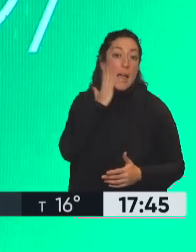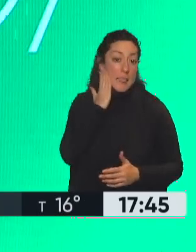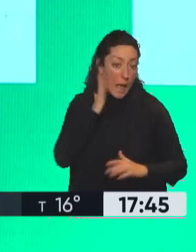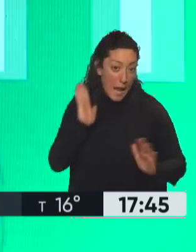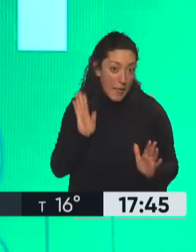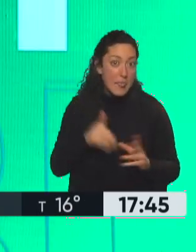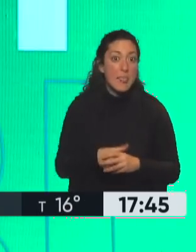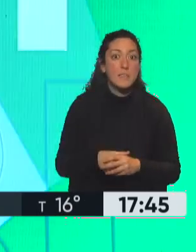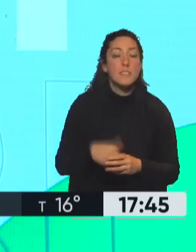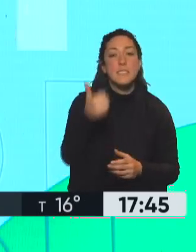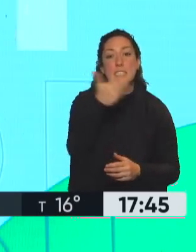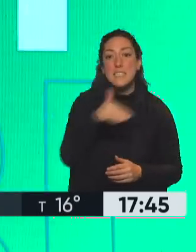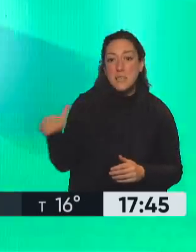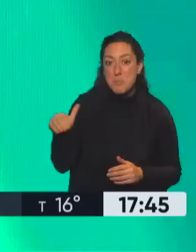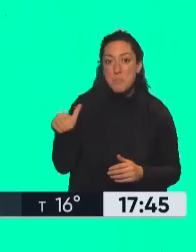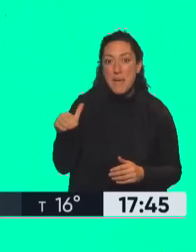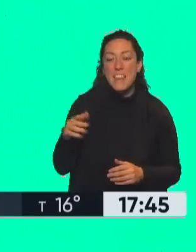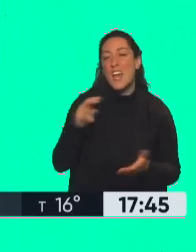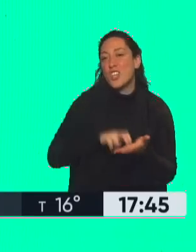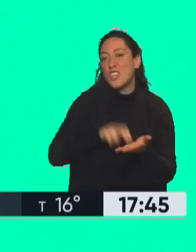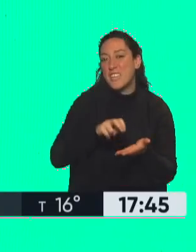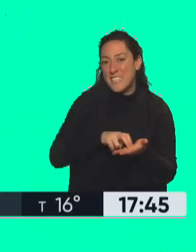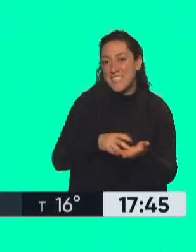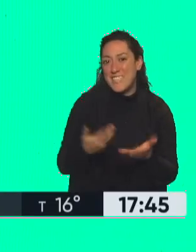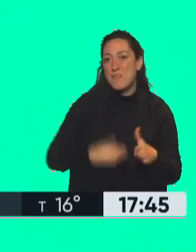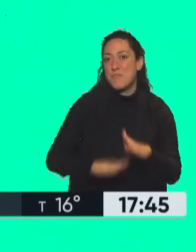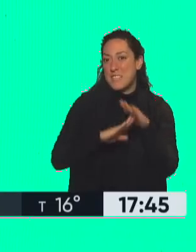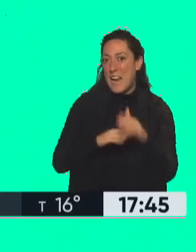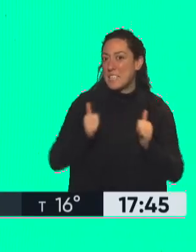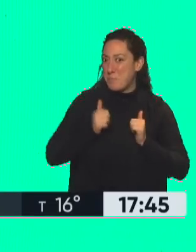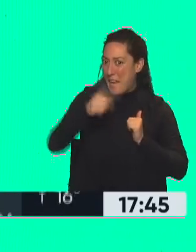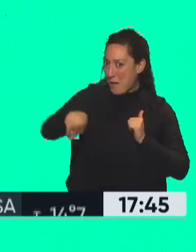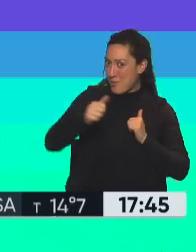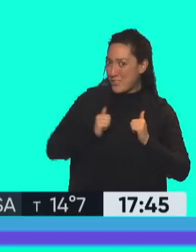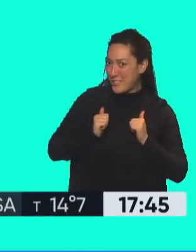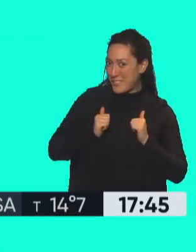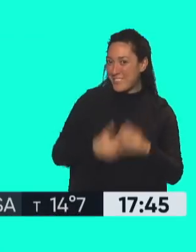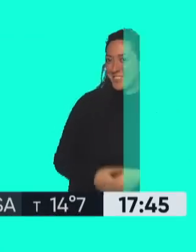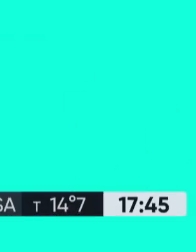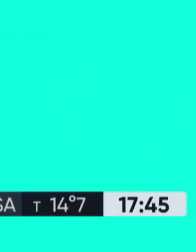tarde. 18:30 con todas las noticias, la edición central, los esperamos.